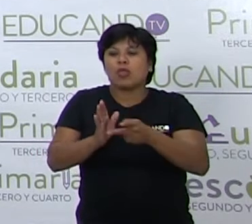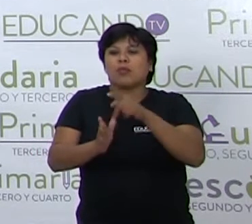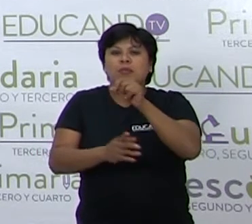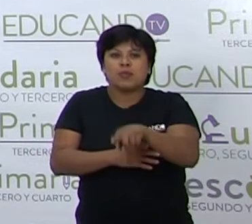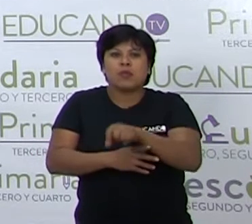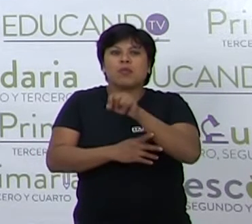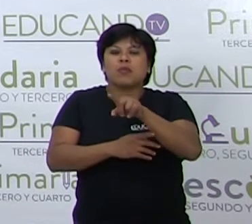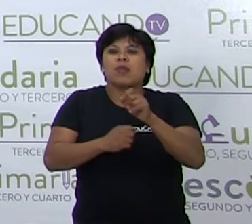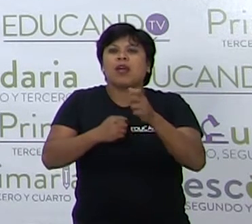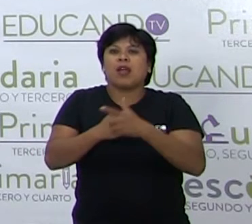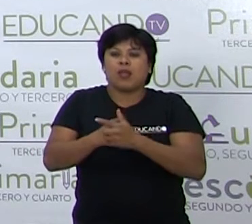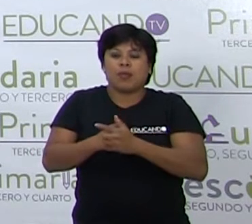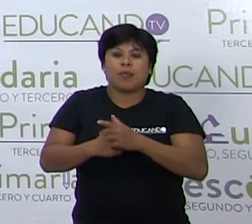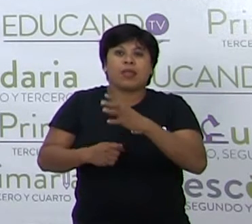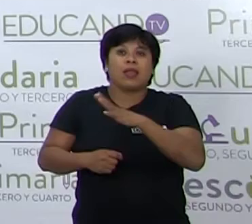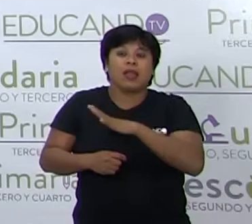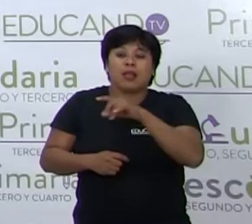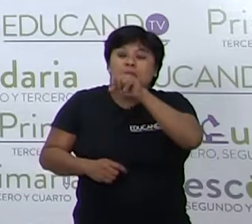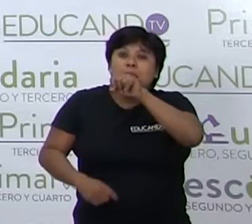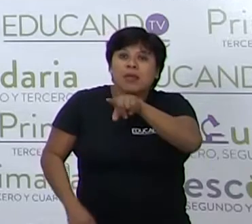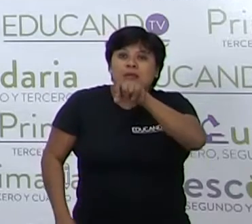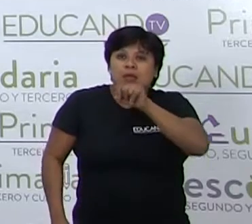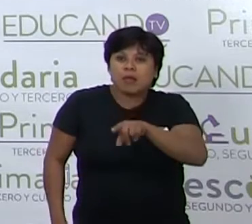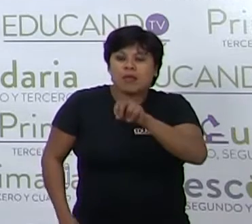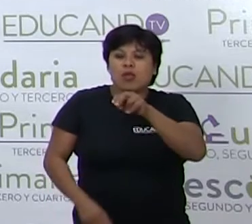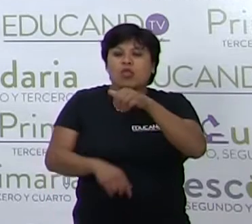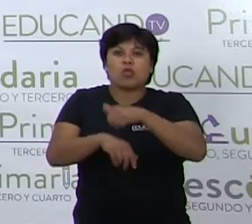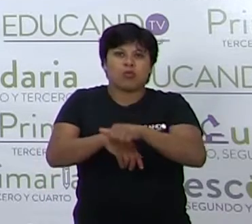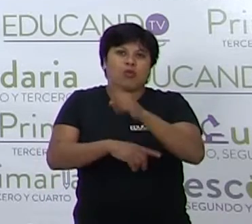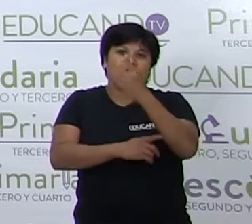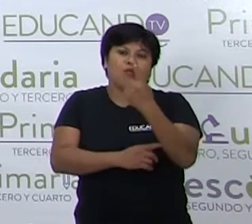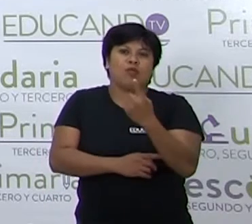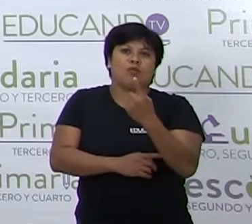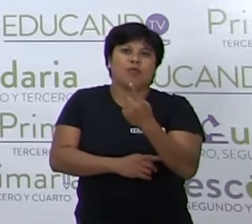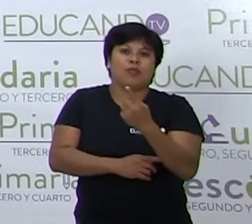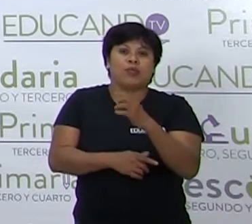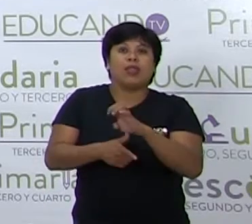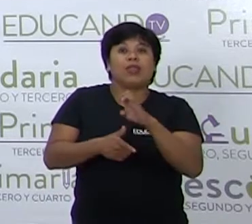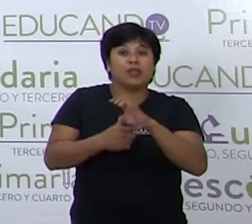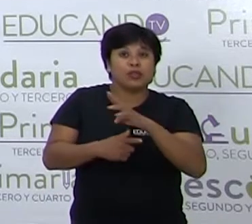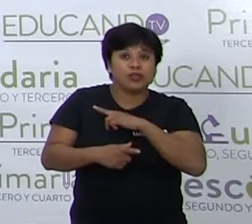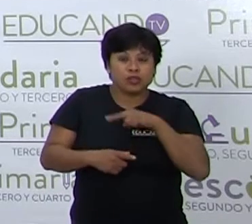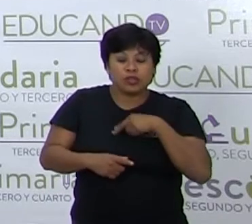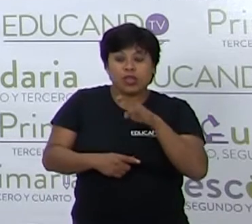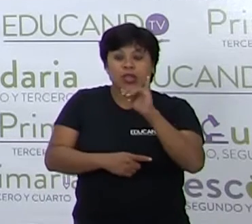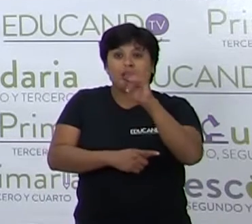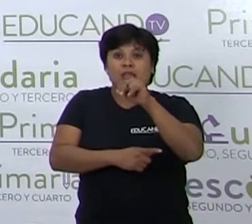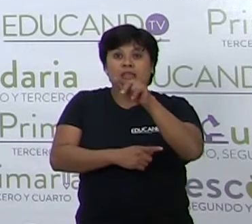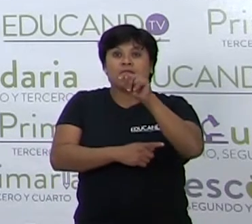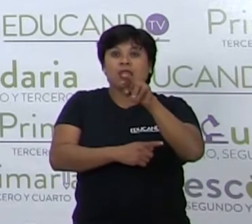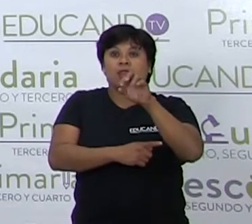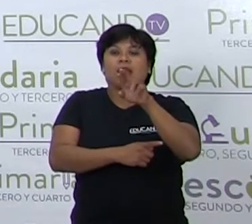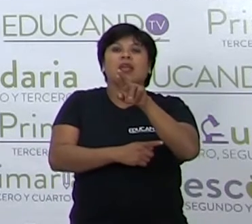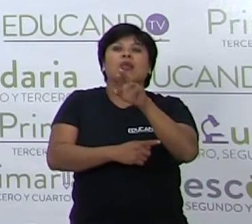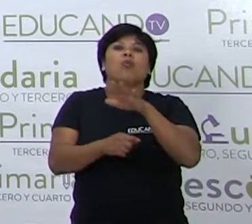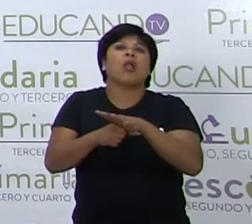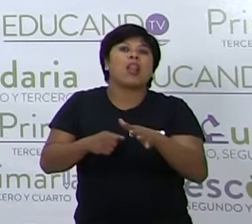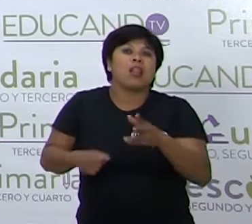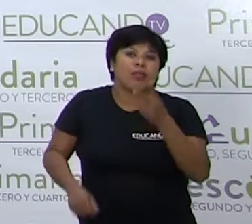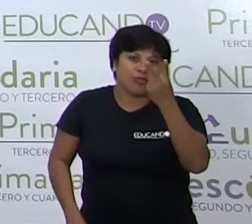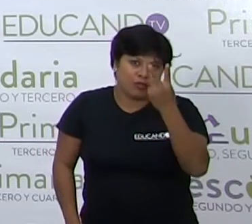En este caso, una misma unidad. Entonces aquí vamos a iterar, ¿cuál? El 2,